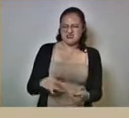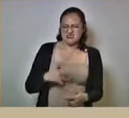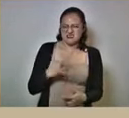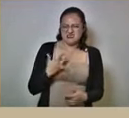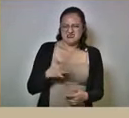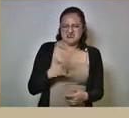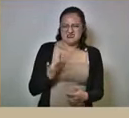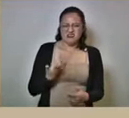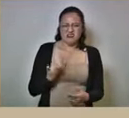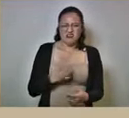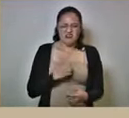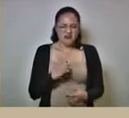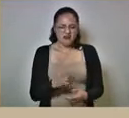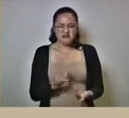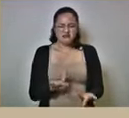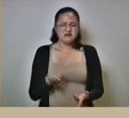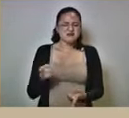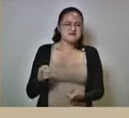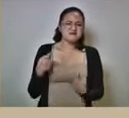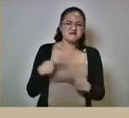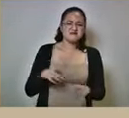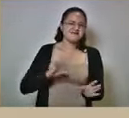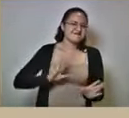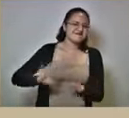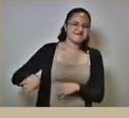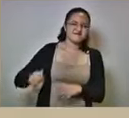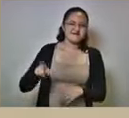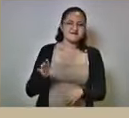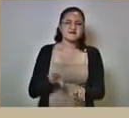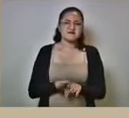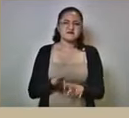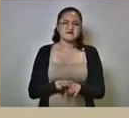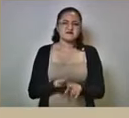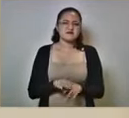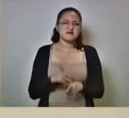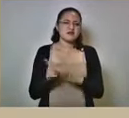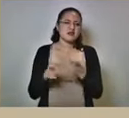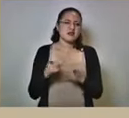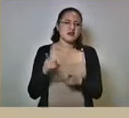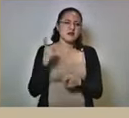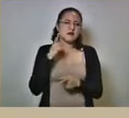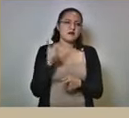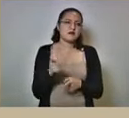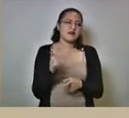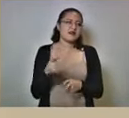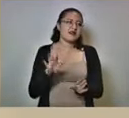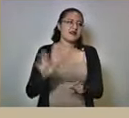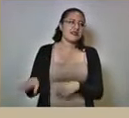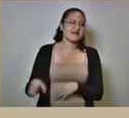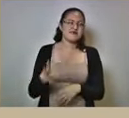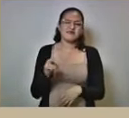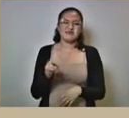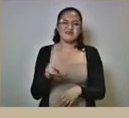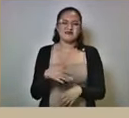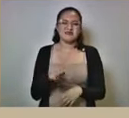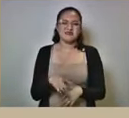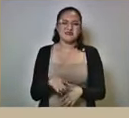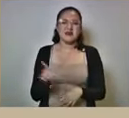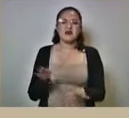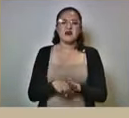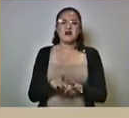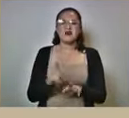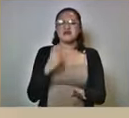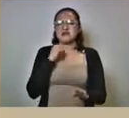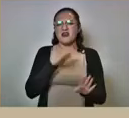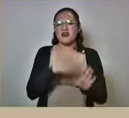y fracasados. Esos a los que le hace caso el popular para hacer sus preguntas. Entonces,